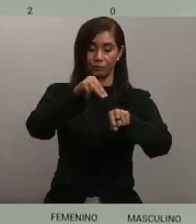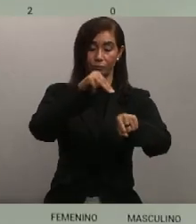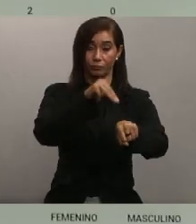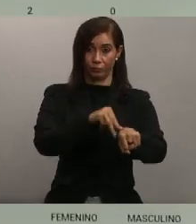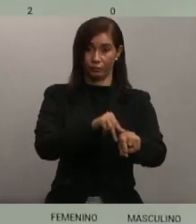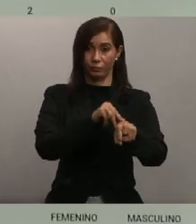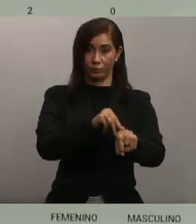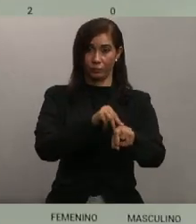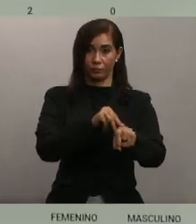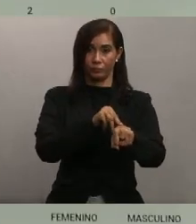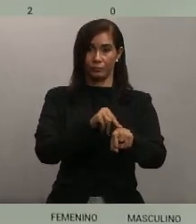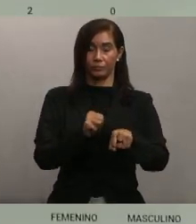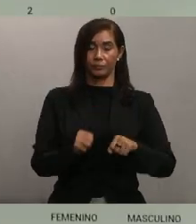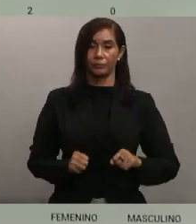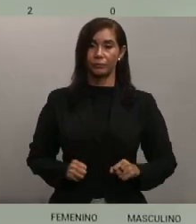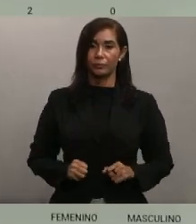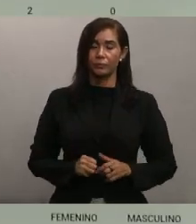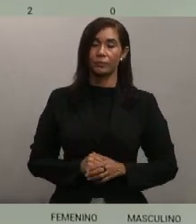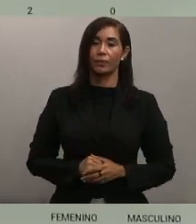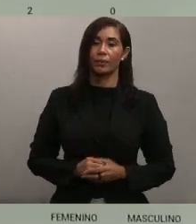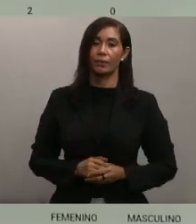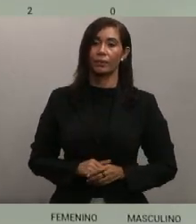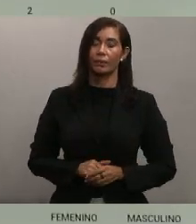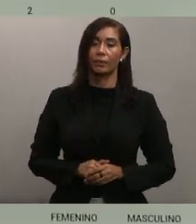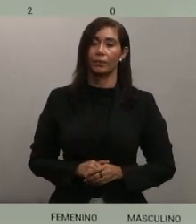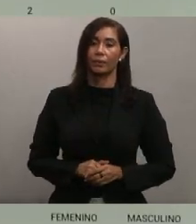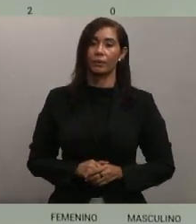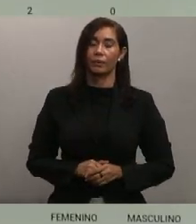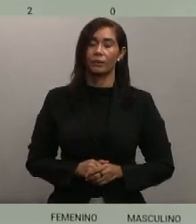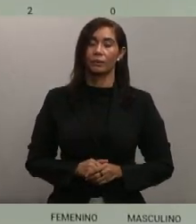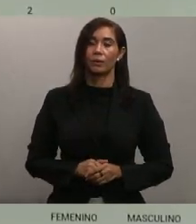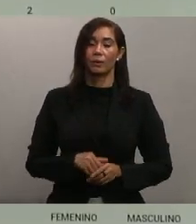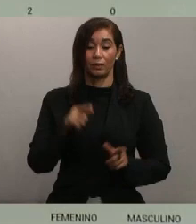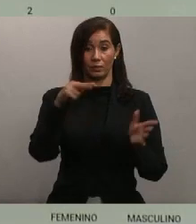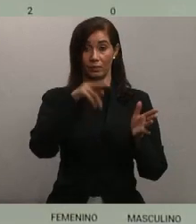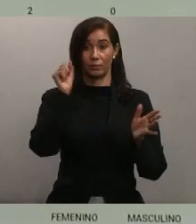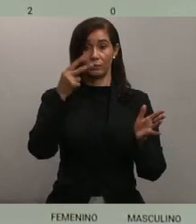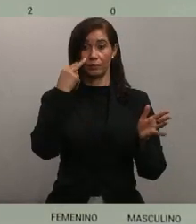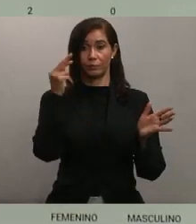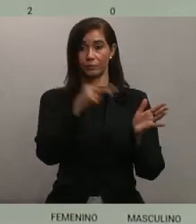que tiene esta, ahí lo pueden ver,